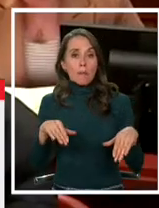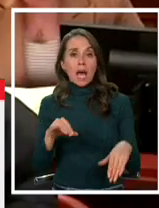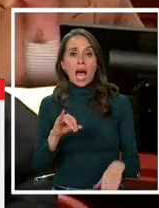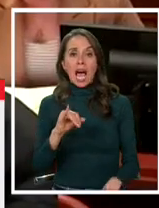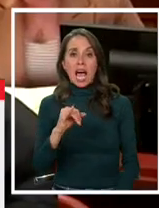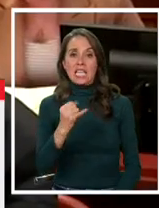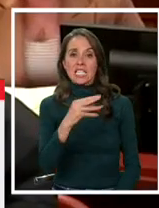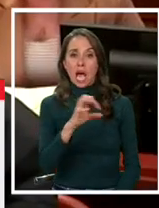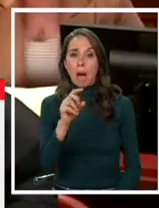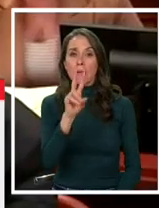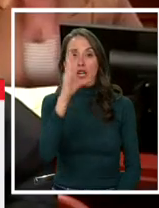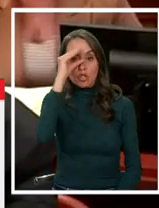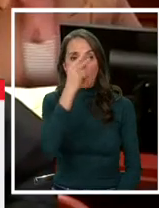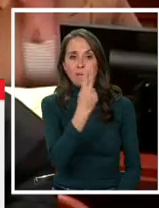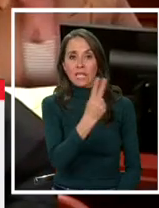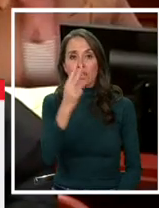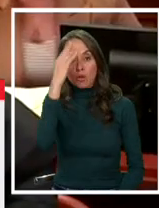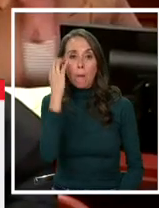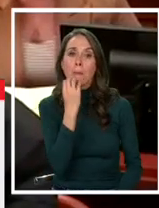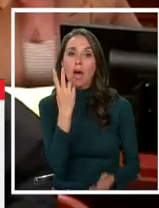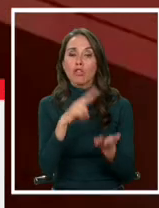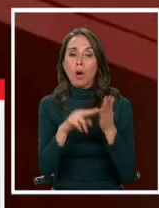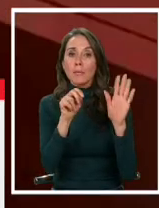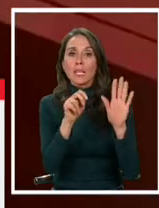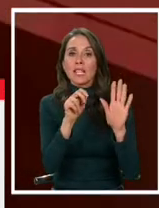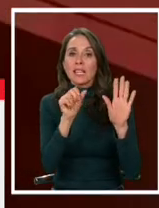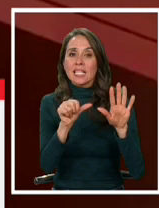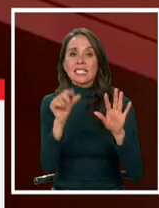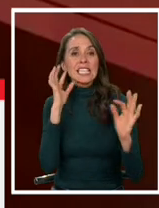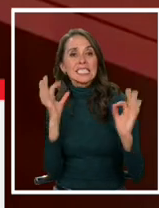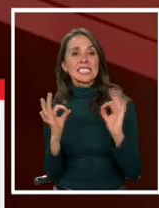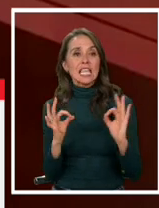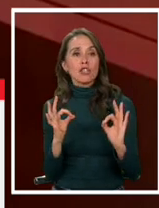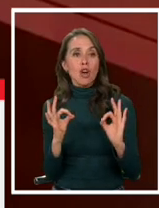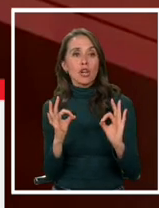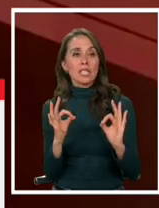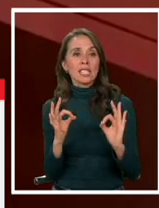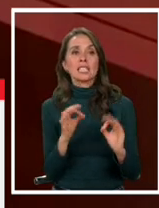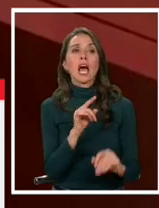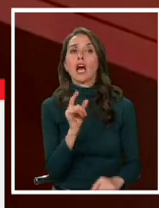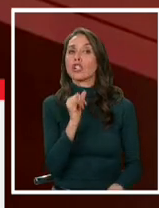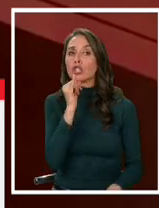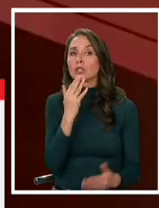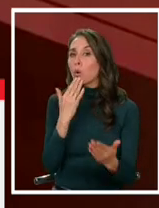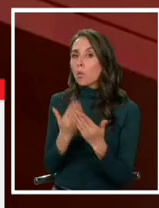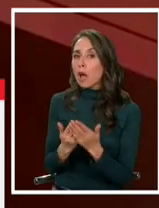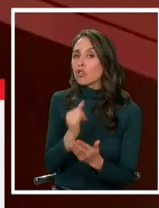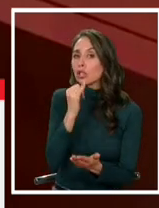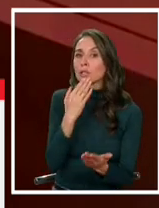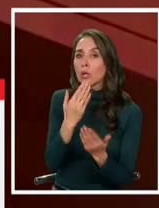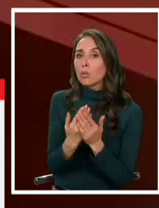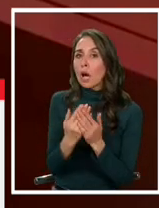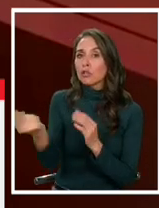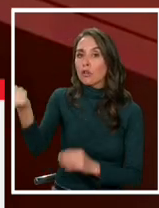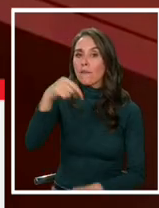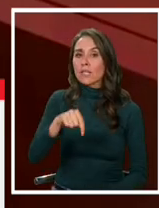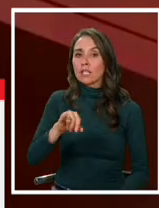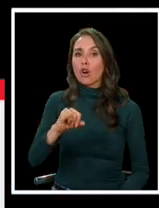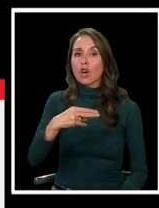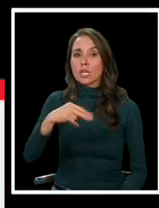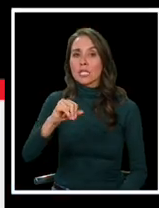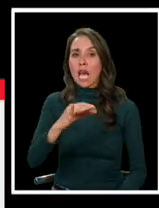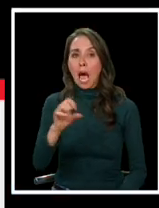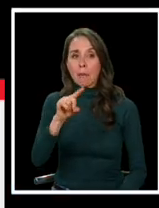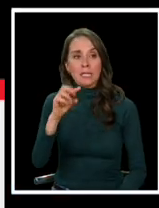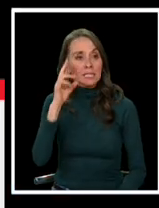Franco la noche del 22 de mayo de 2016 señorita No no